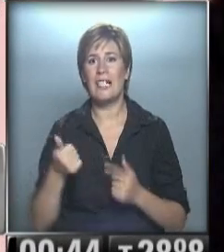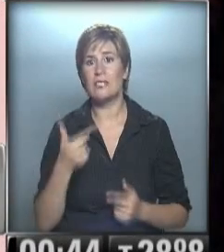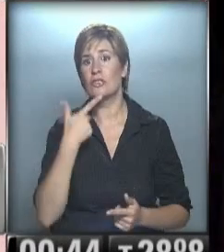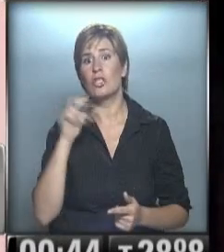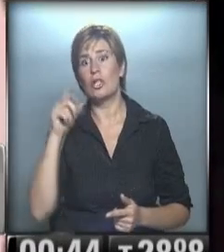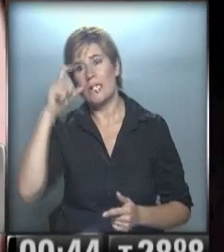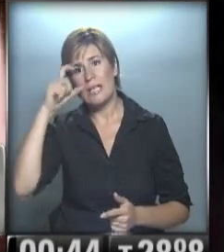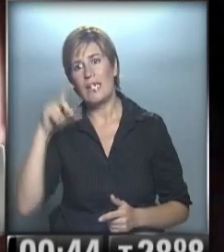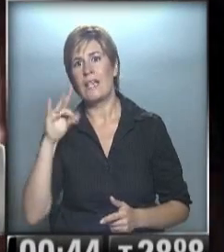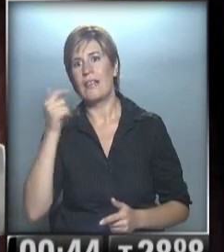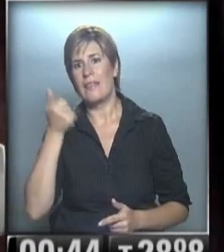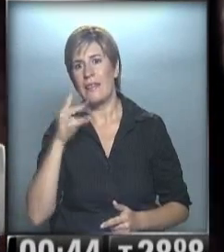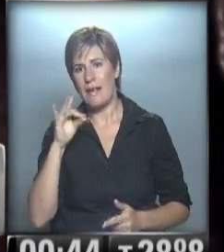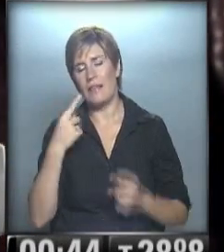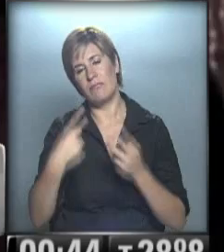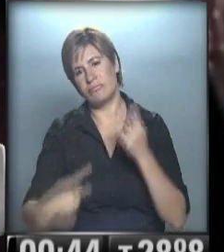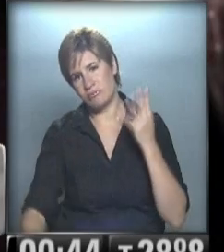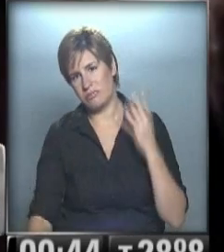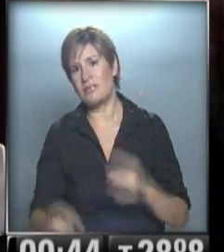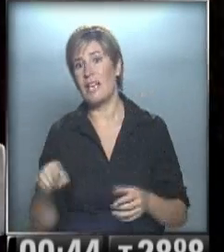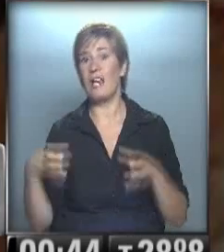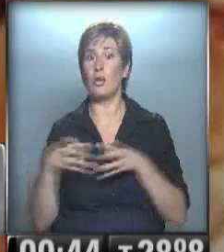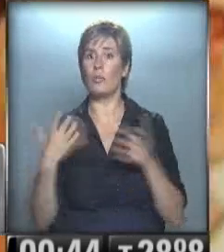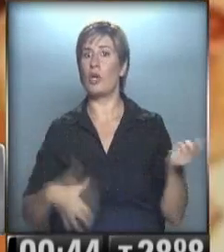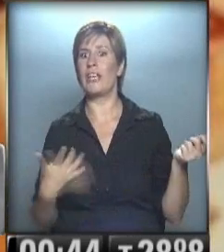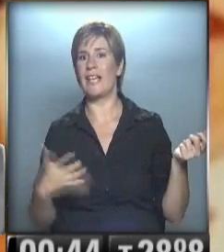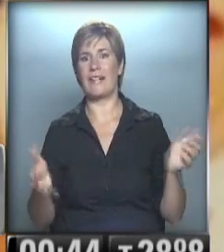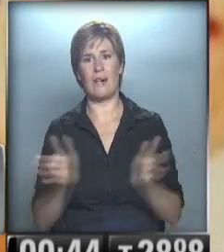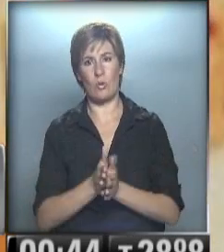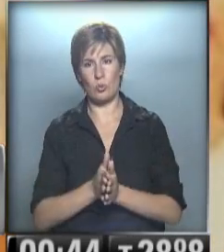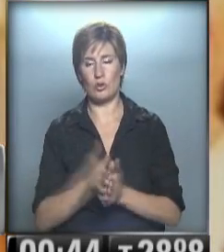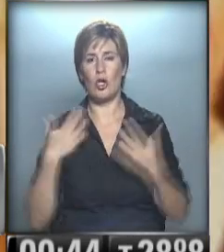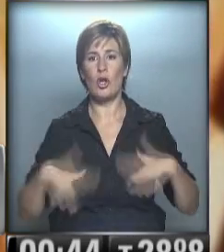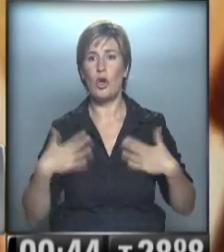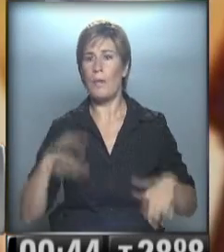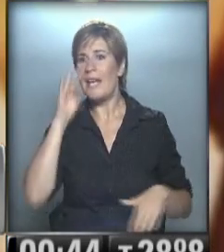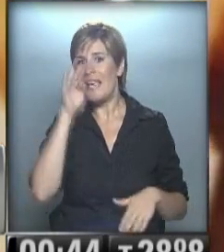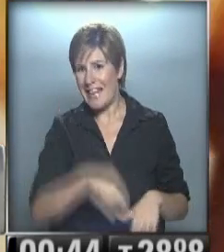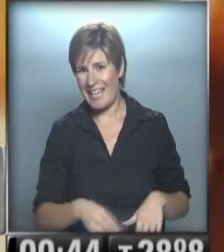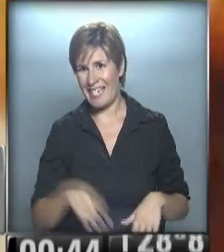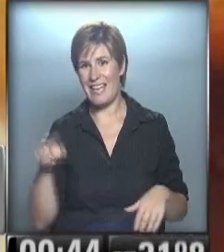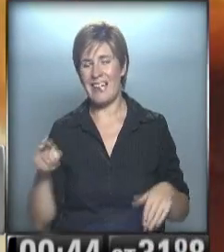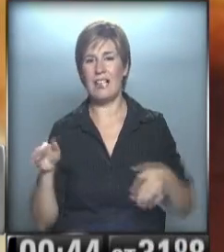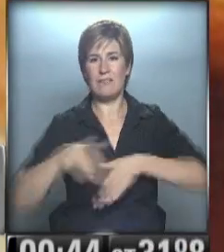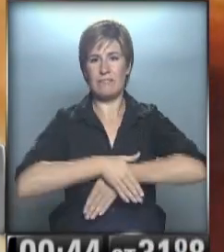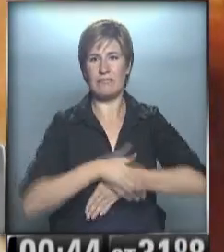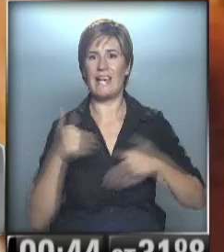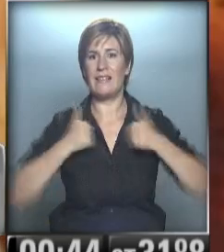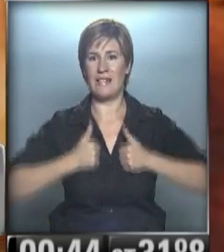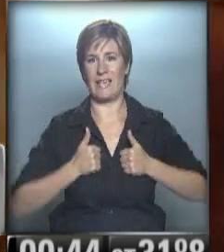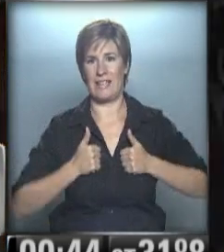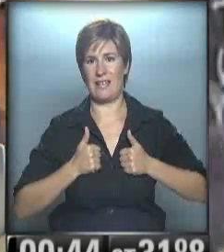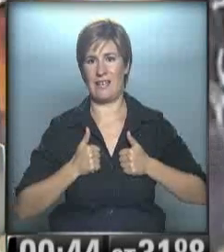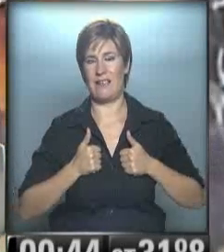Vecchio. Se presentaba con un grupo de guitarristas excelsos, todos vestidos de negro, él con su traje cruzado, como un oriental de